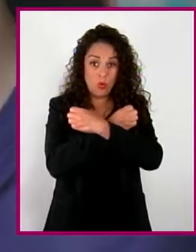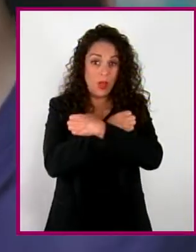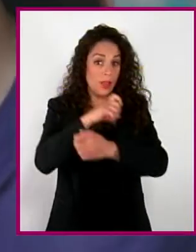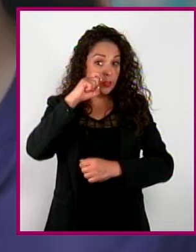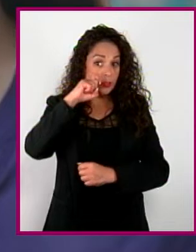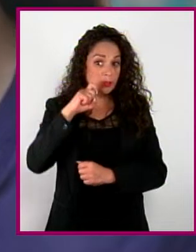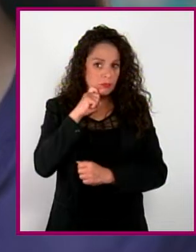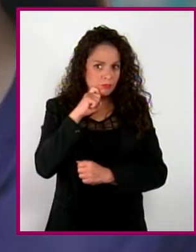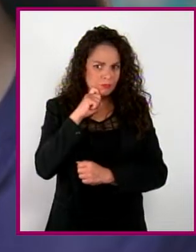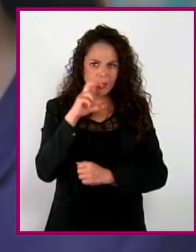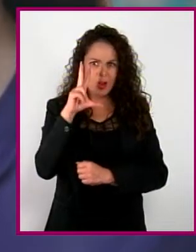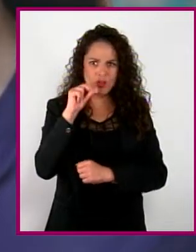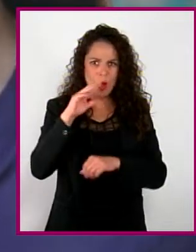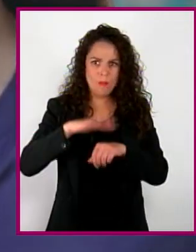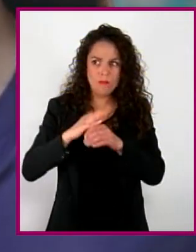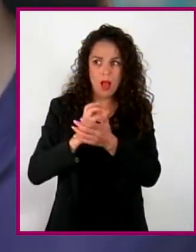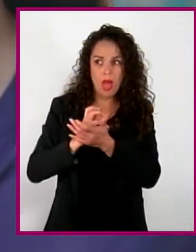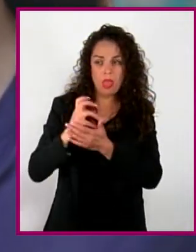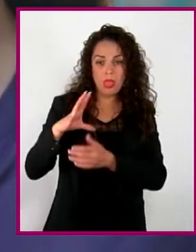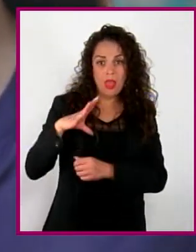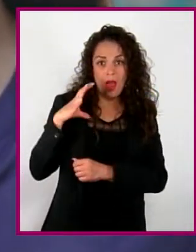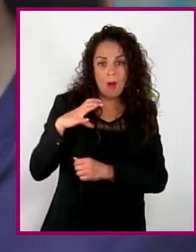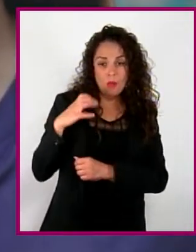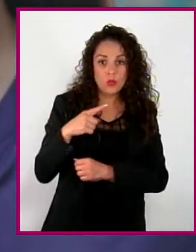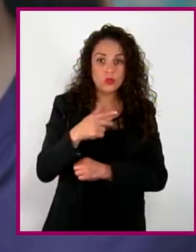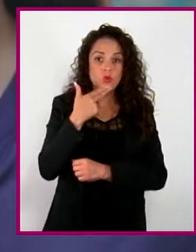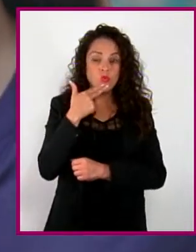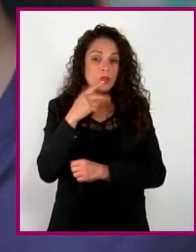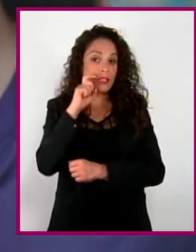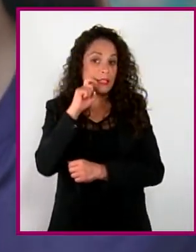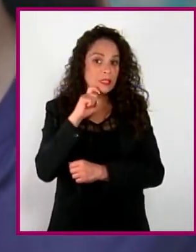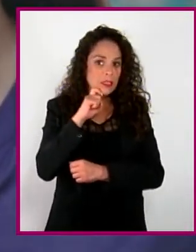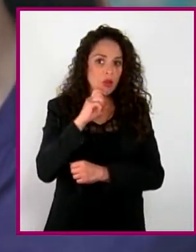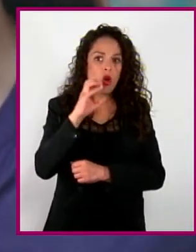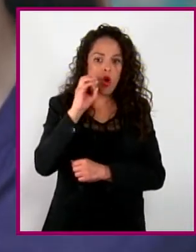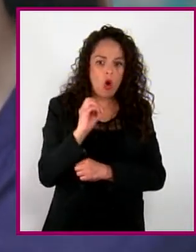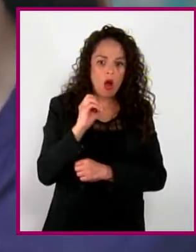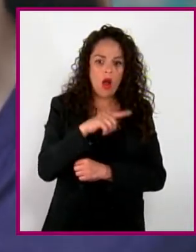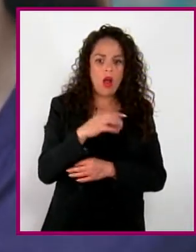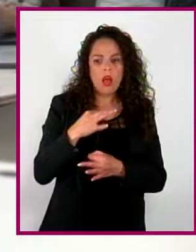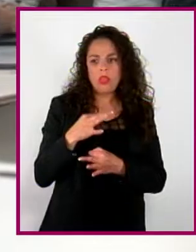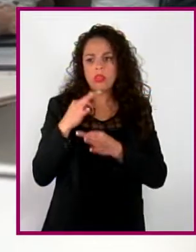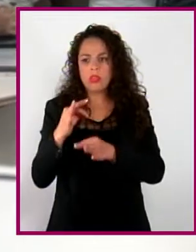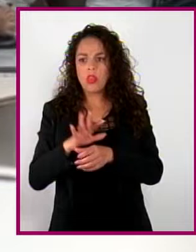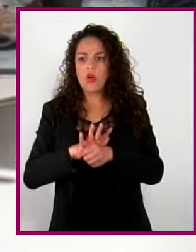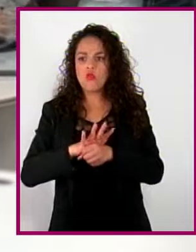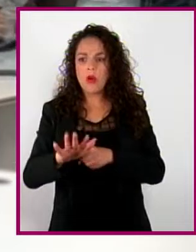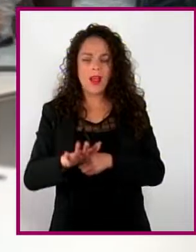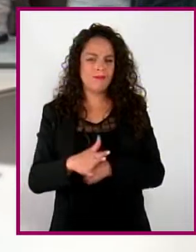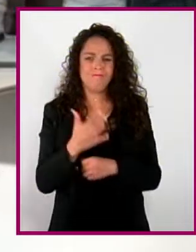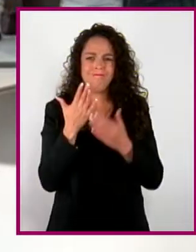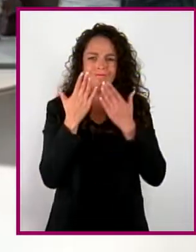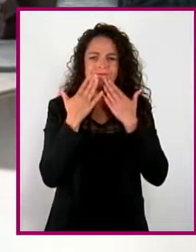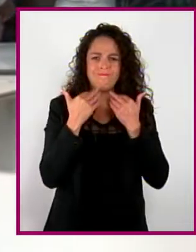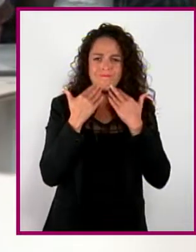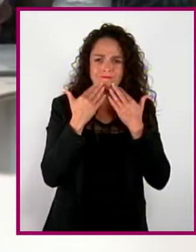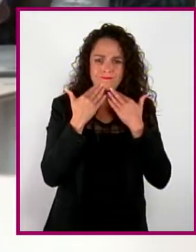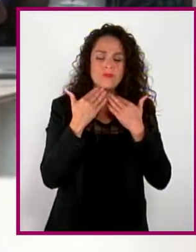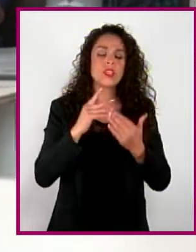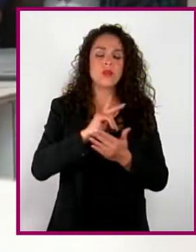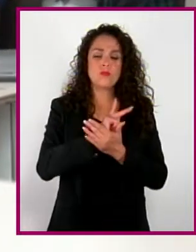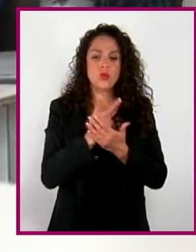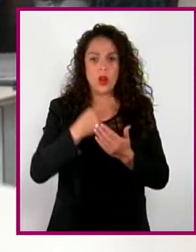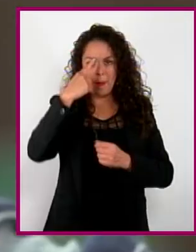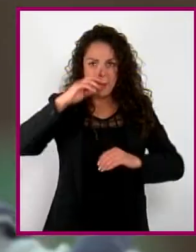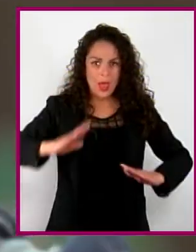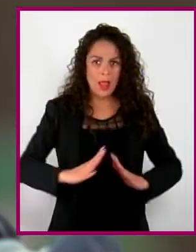incrementa las relaciones sexuales ni promueve el ejercicio de ninguna orientación sexual en particular. Los programas que consideran la participación